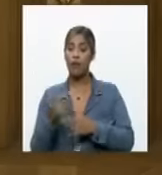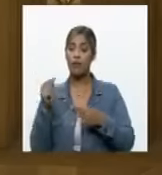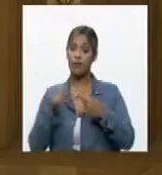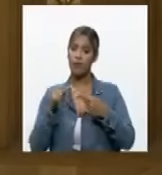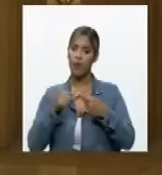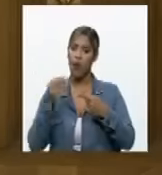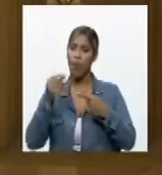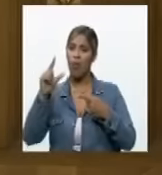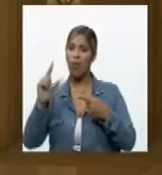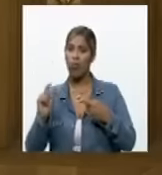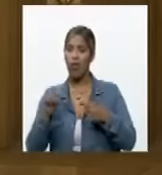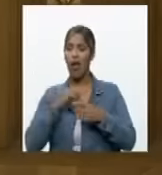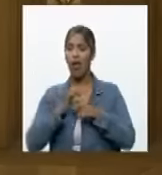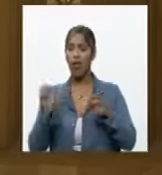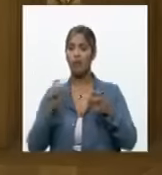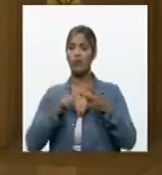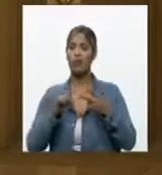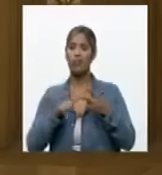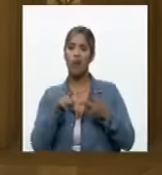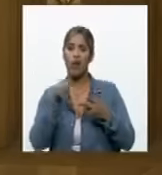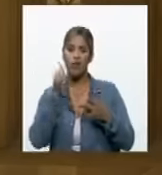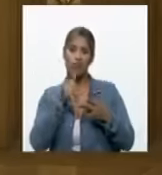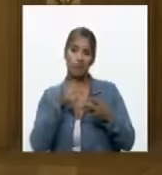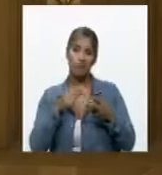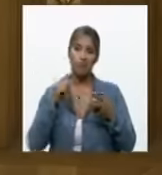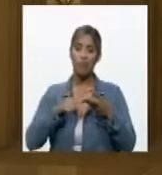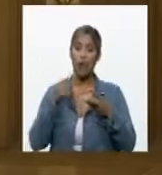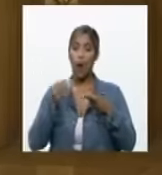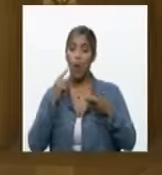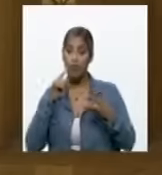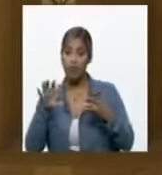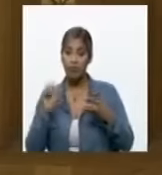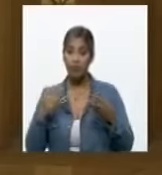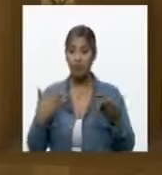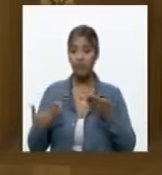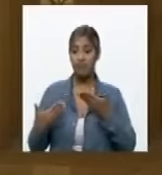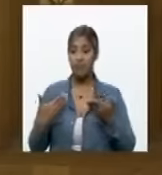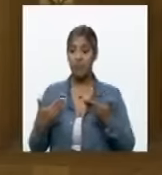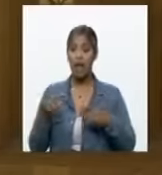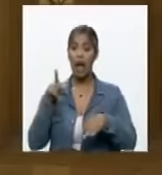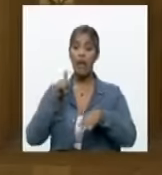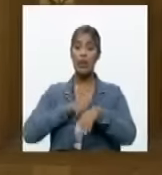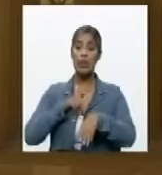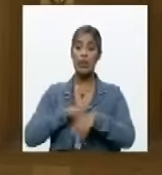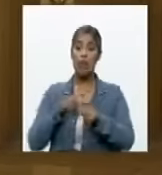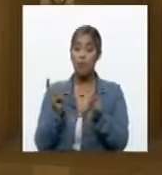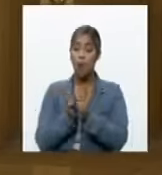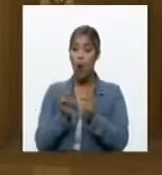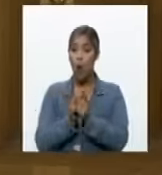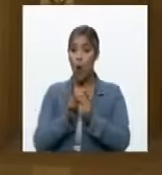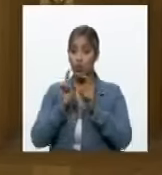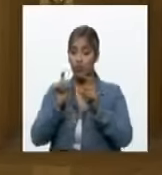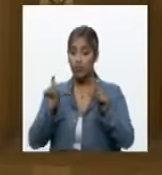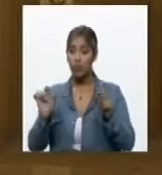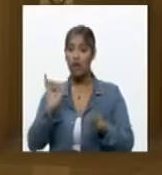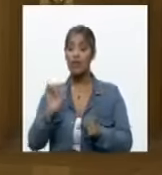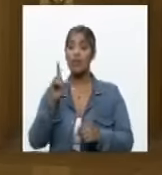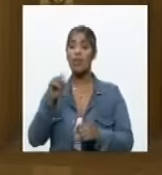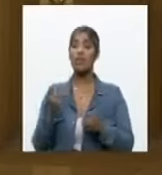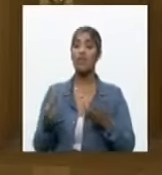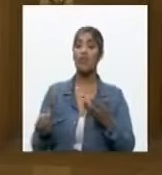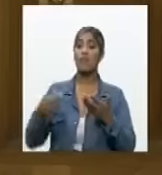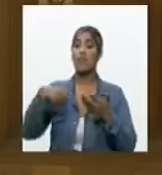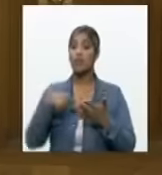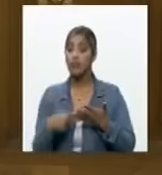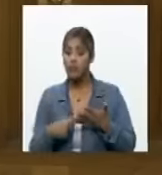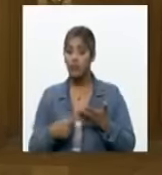la educación, la subestimación de su utilidad, la percepción generalizada de actitud, el tiempo limitado de instrucción y la falta de recursos